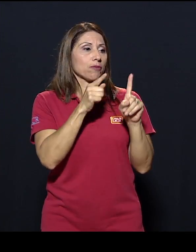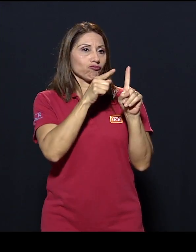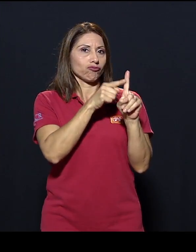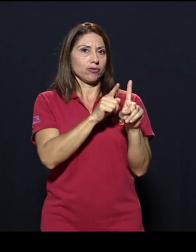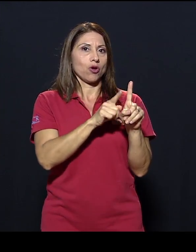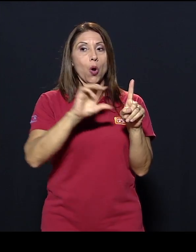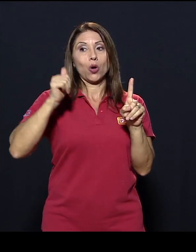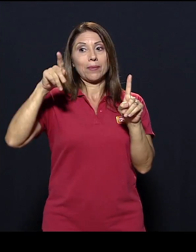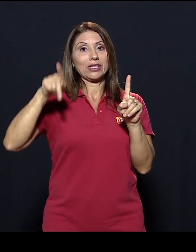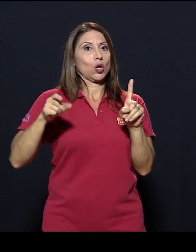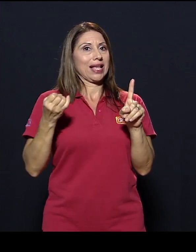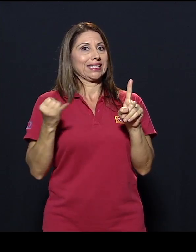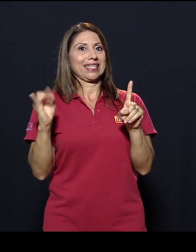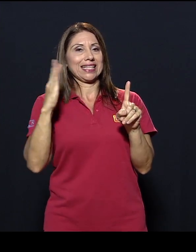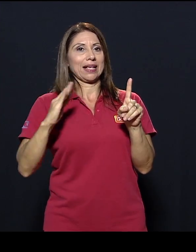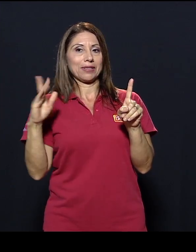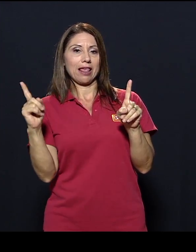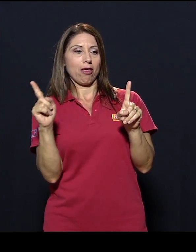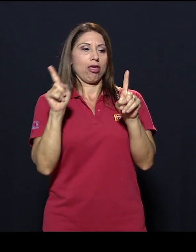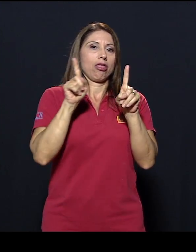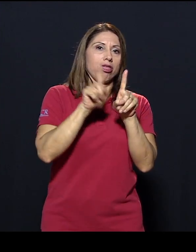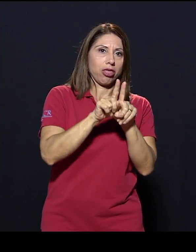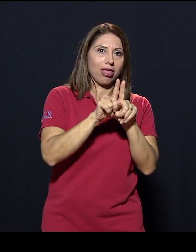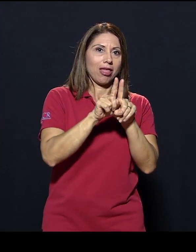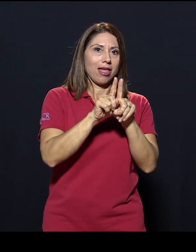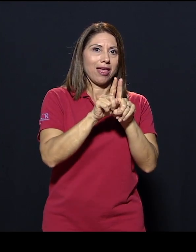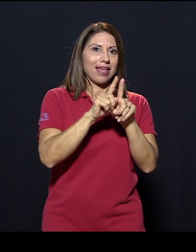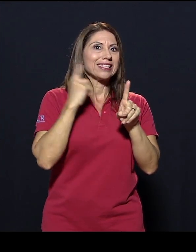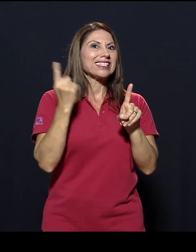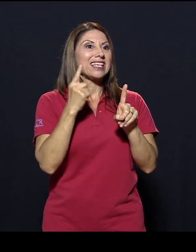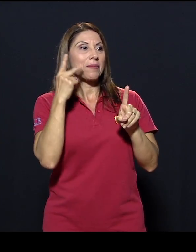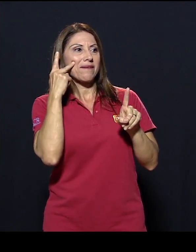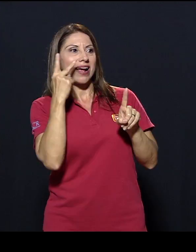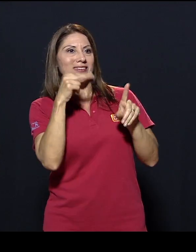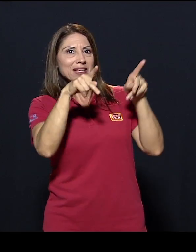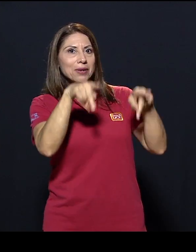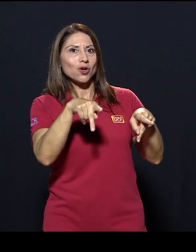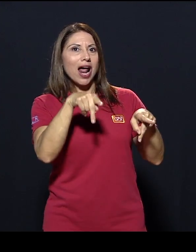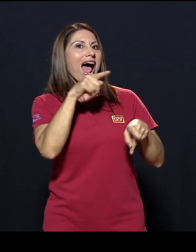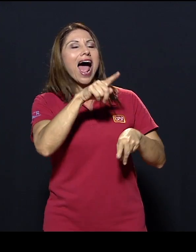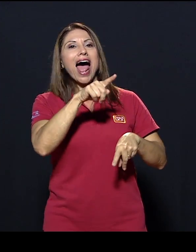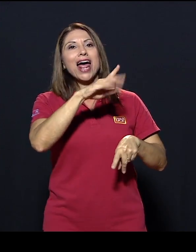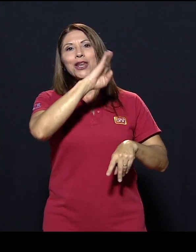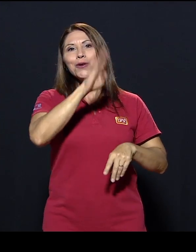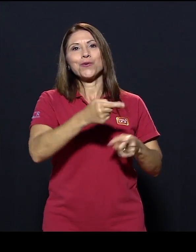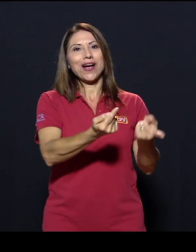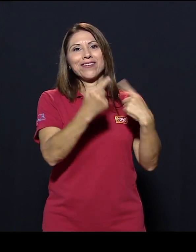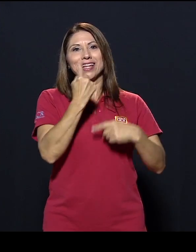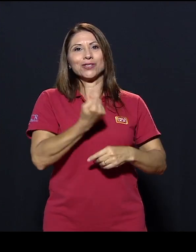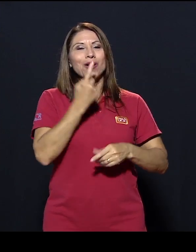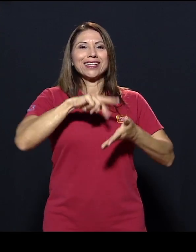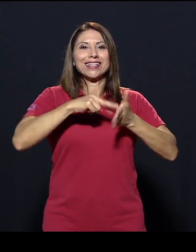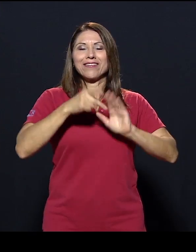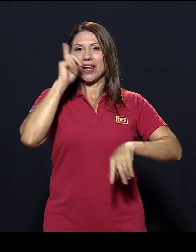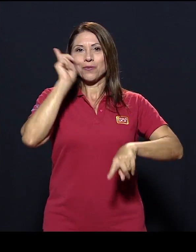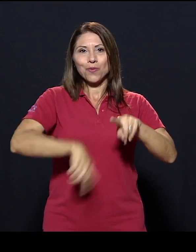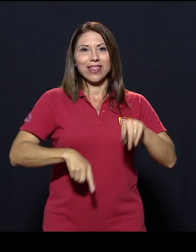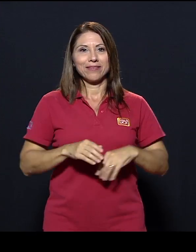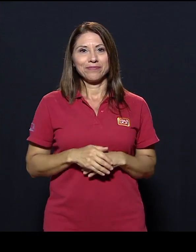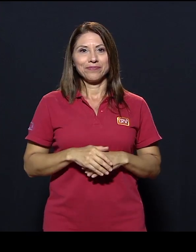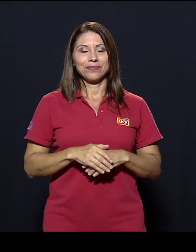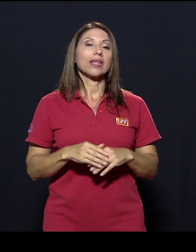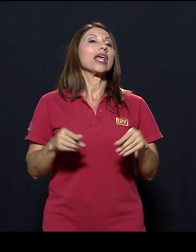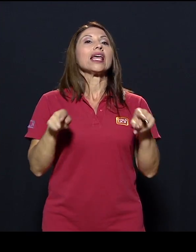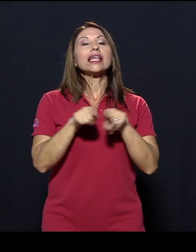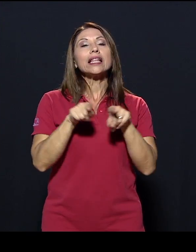vas acompañada de otra persona que no tiene discapacidad, ya la visión automáticamente va a ser de esa persona, como nunca viene sola, no puede, ¿verdad?